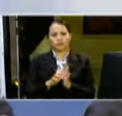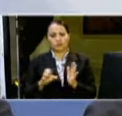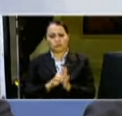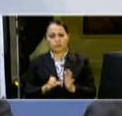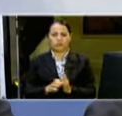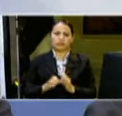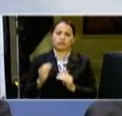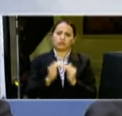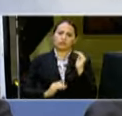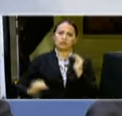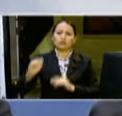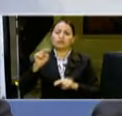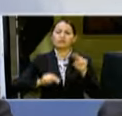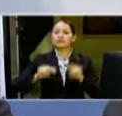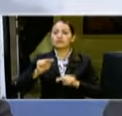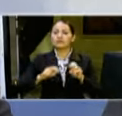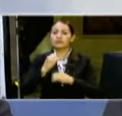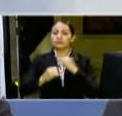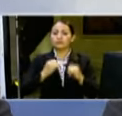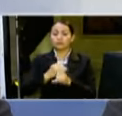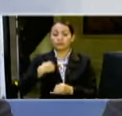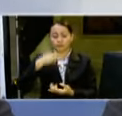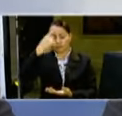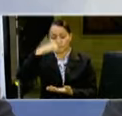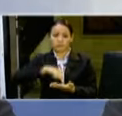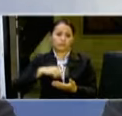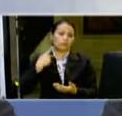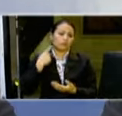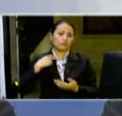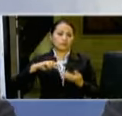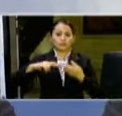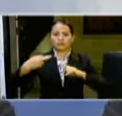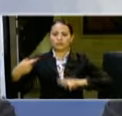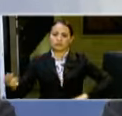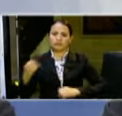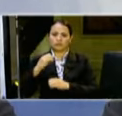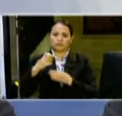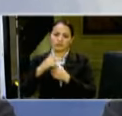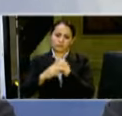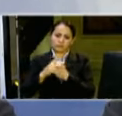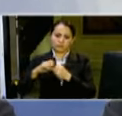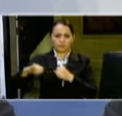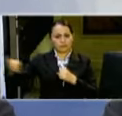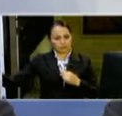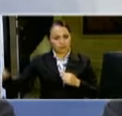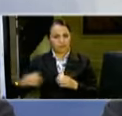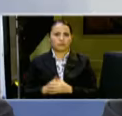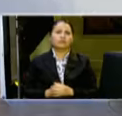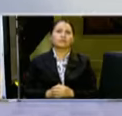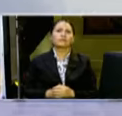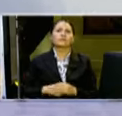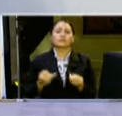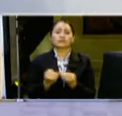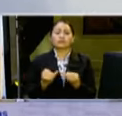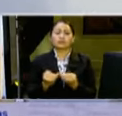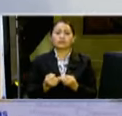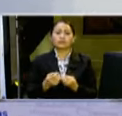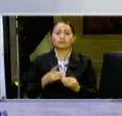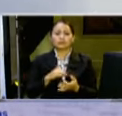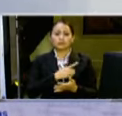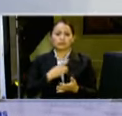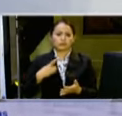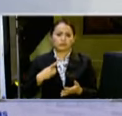internacional. Bueno, creo que la política exterior debe de ser una palanca para garantizar la seguridad y desarrollo nacionales cumpliendo